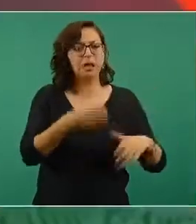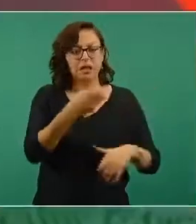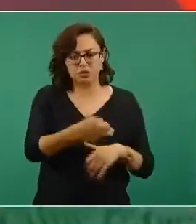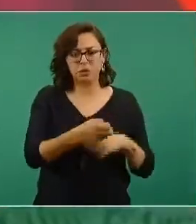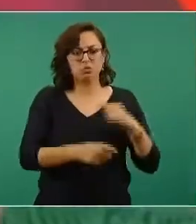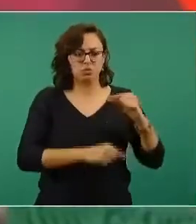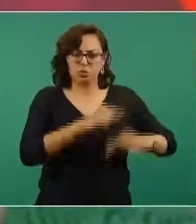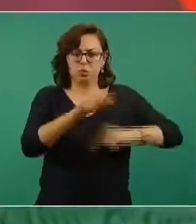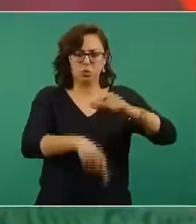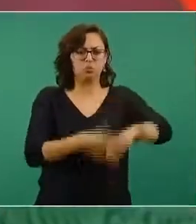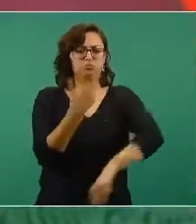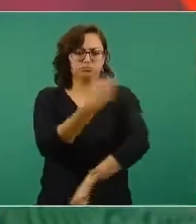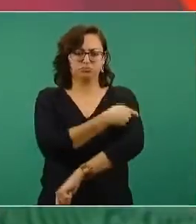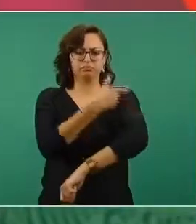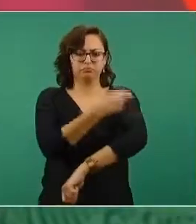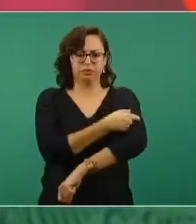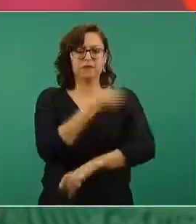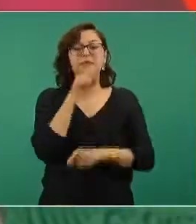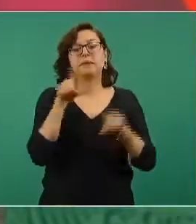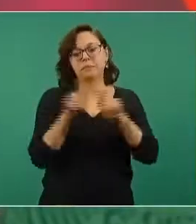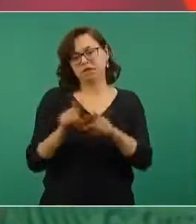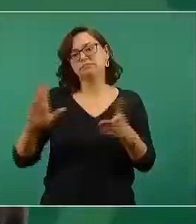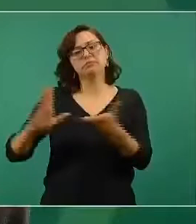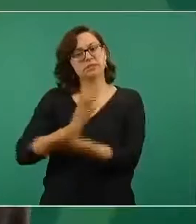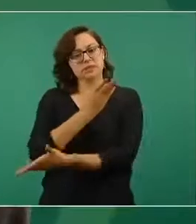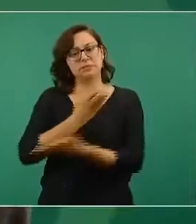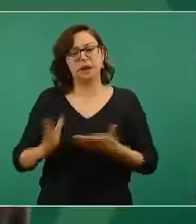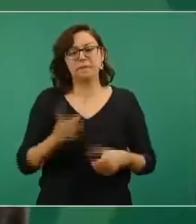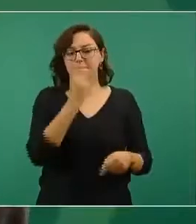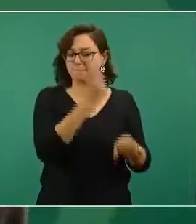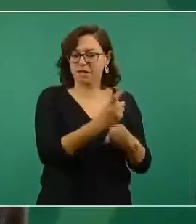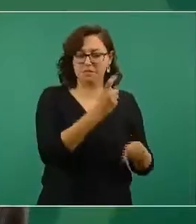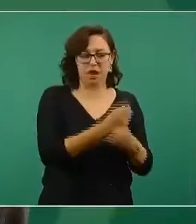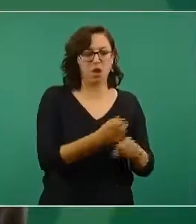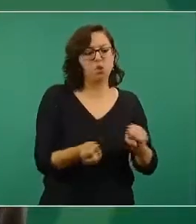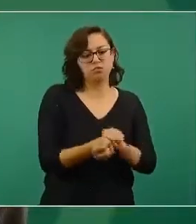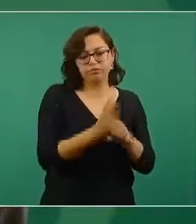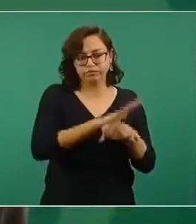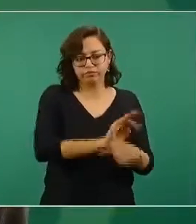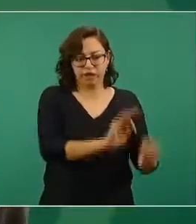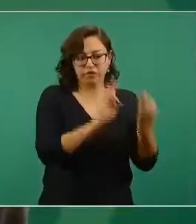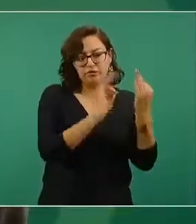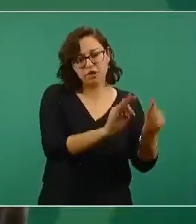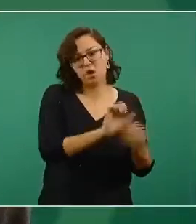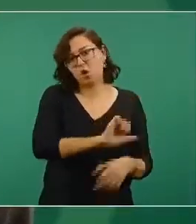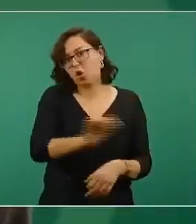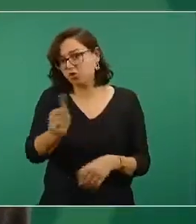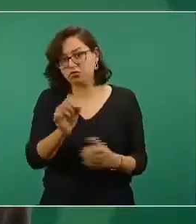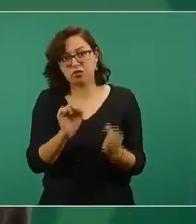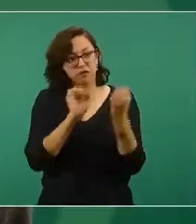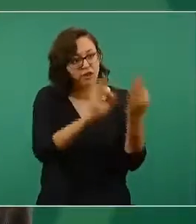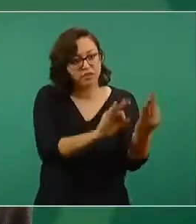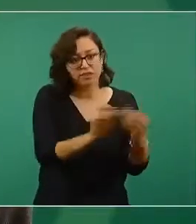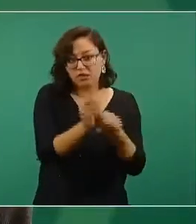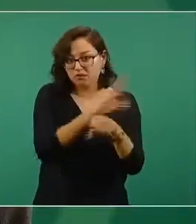también estratificados de primera línea o de segunda línea para el caso de los residentes. Y esto también